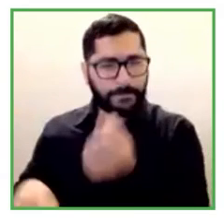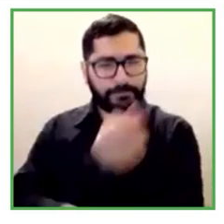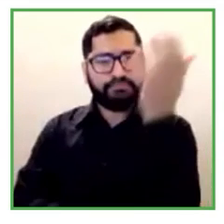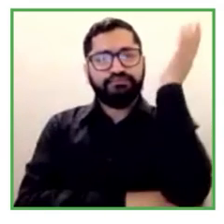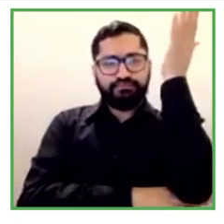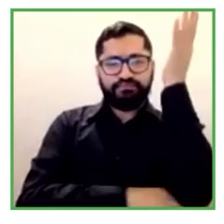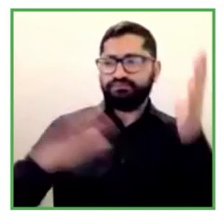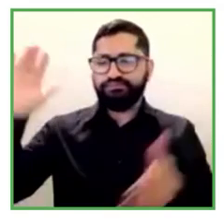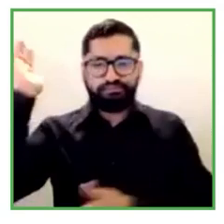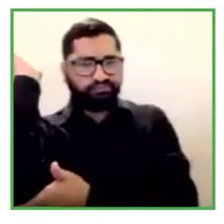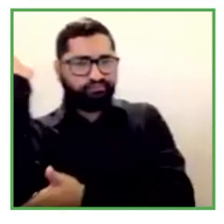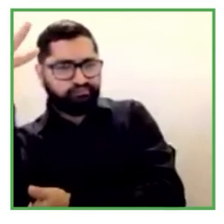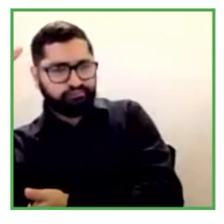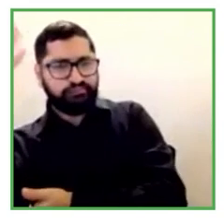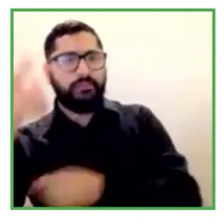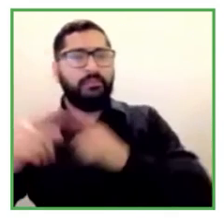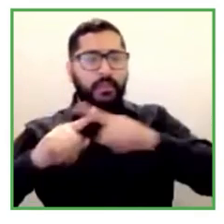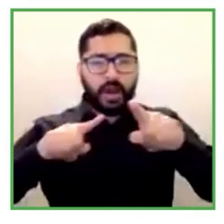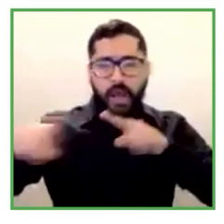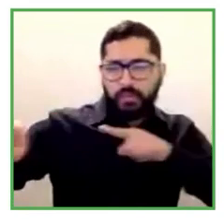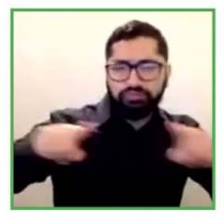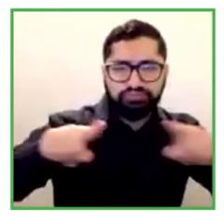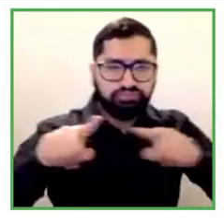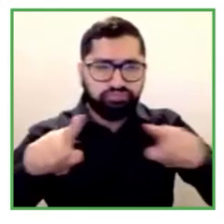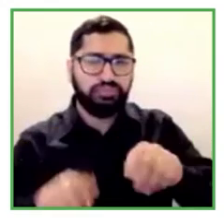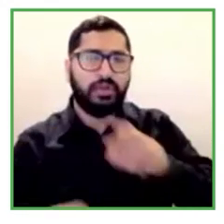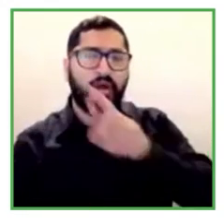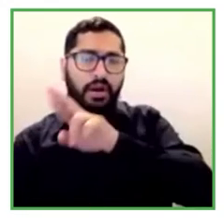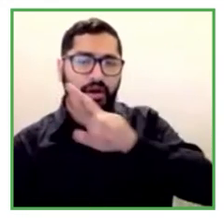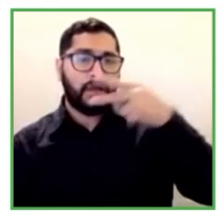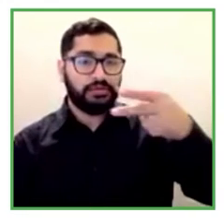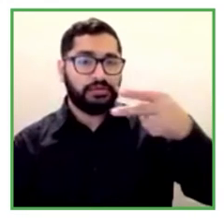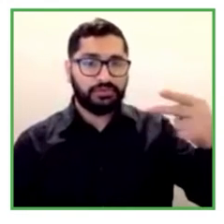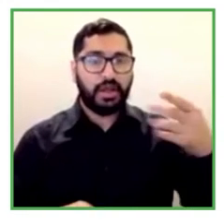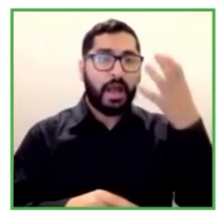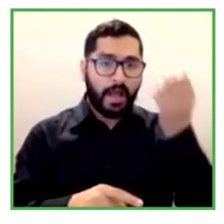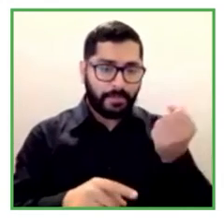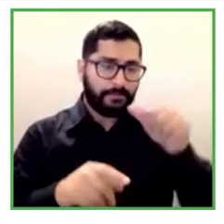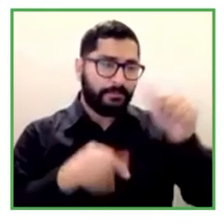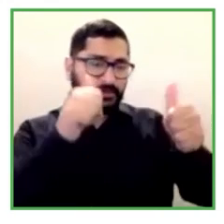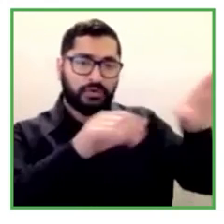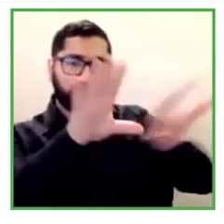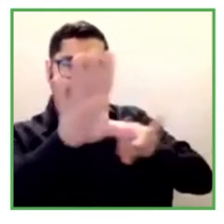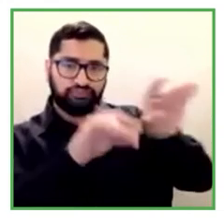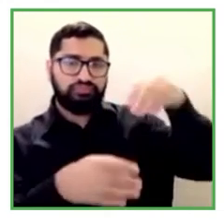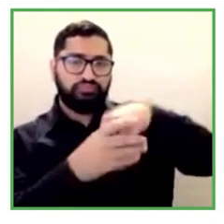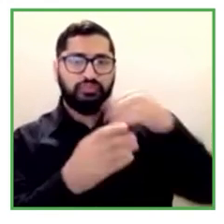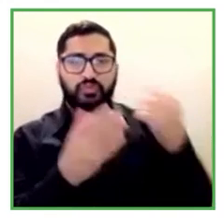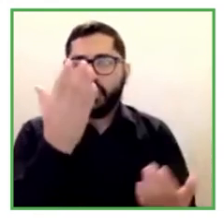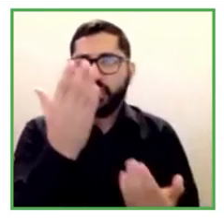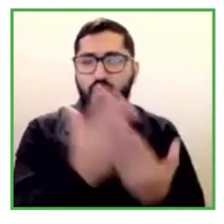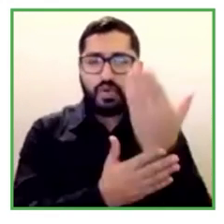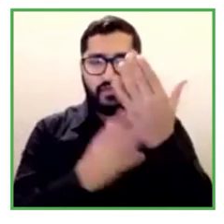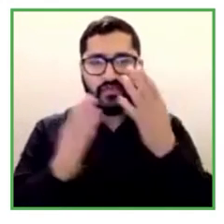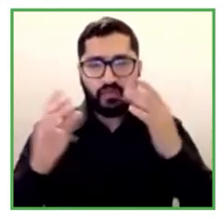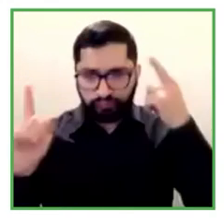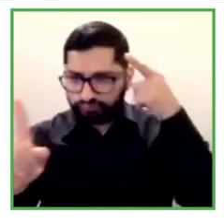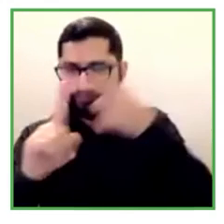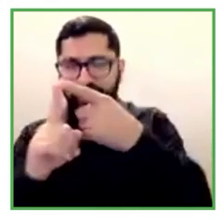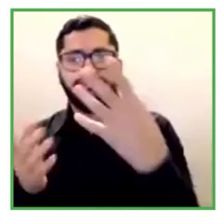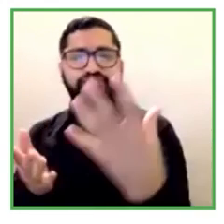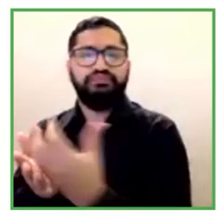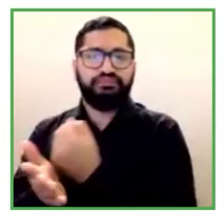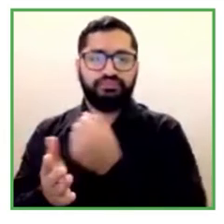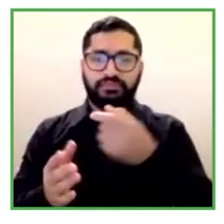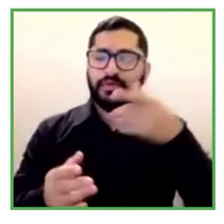poder captar nuevos talentos. Establecimos paneles con equidad de género para la incorporación de estos profesionales, para la evaluación de los